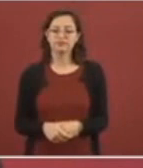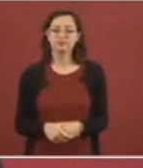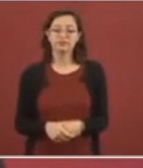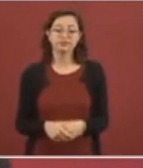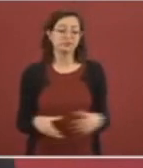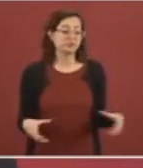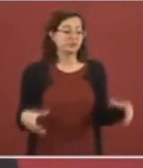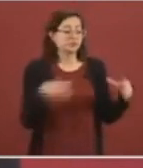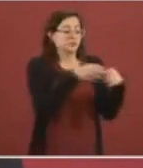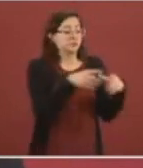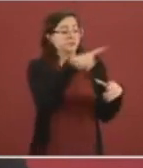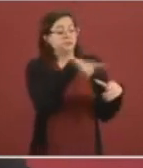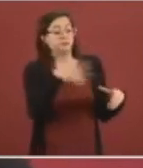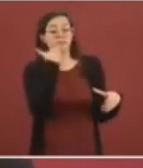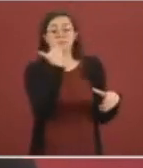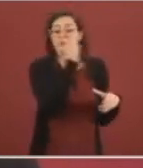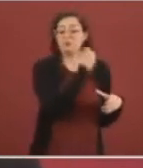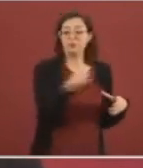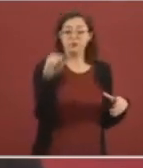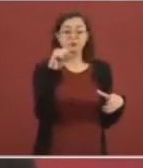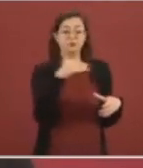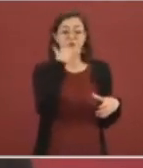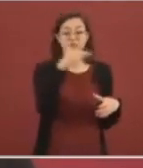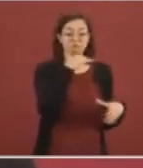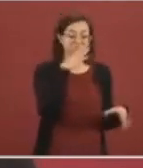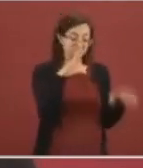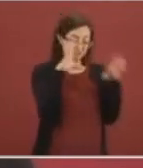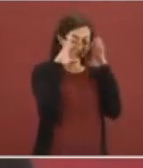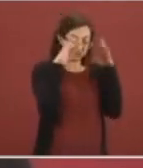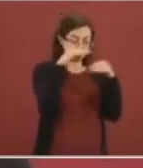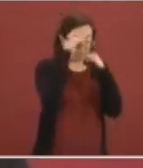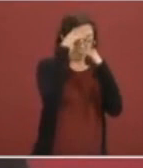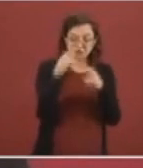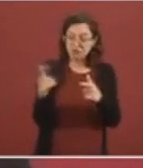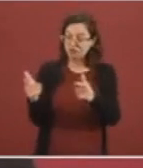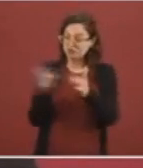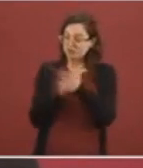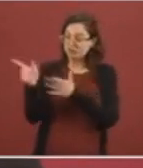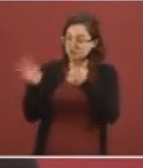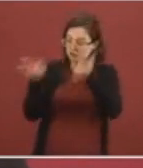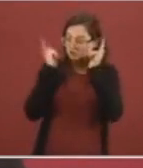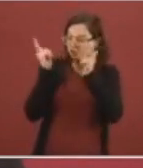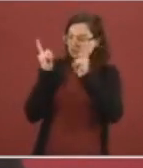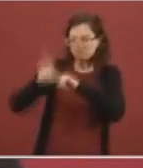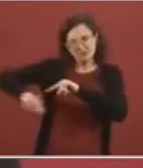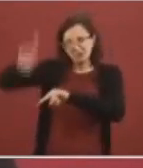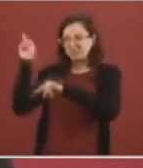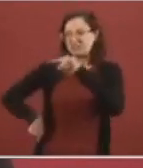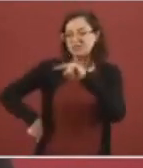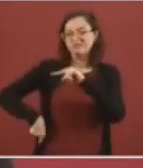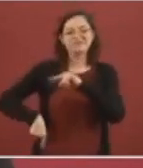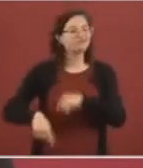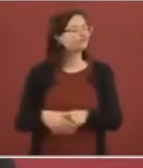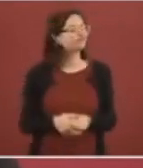los tecnócratas neoliberales, corruptos, conservadores, robarnos hasta el derecho a la esperanza, y